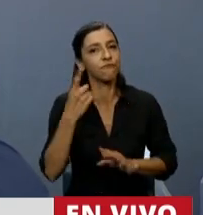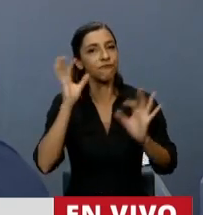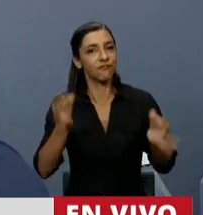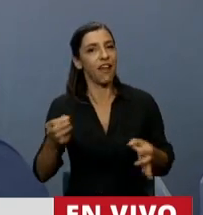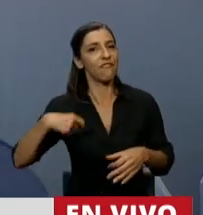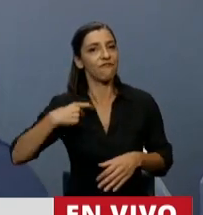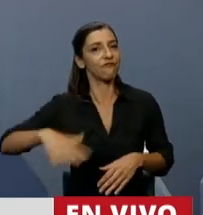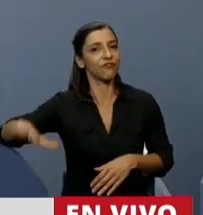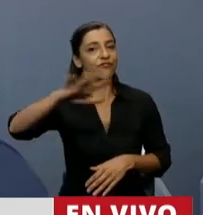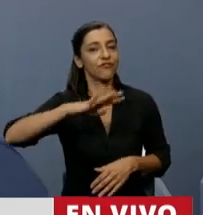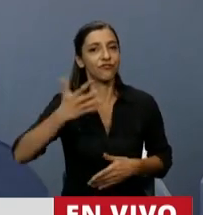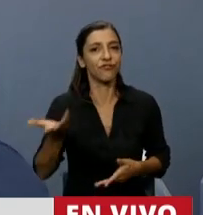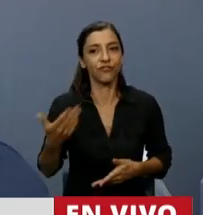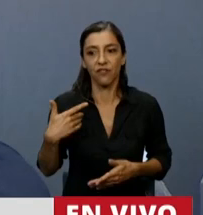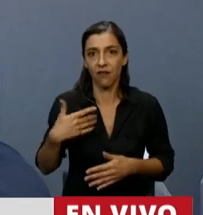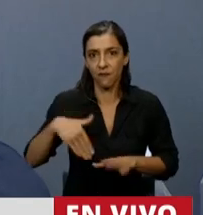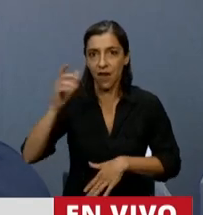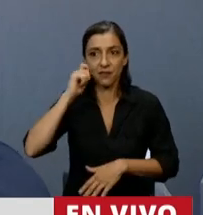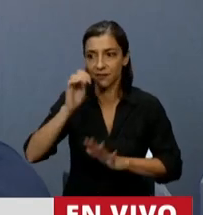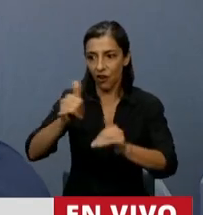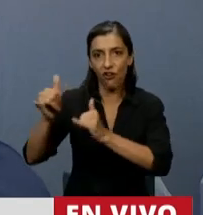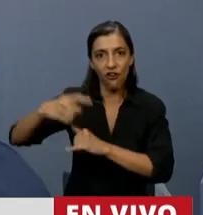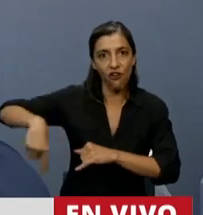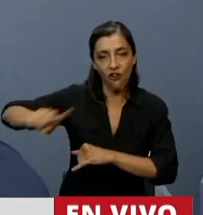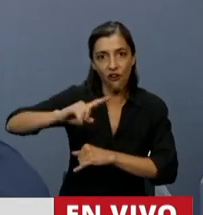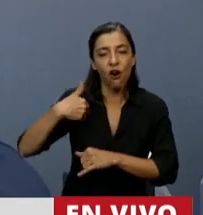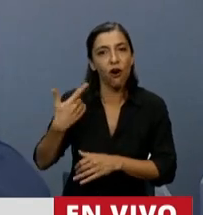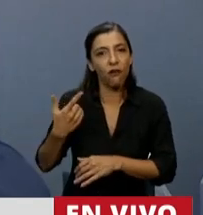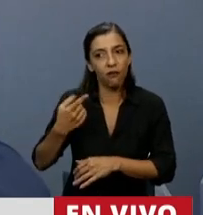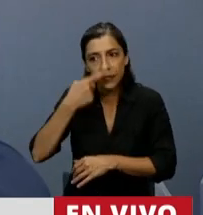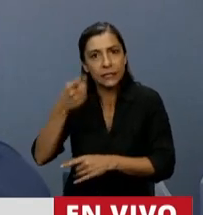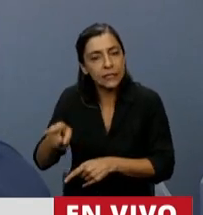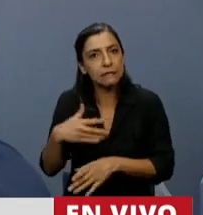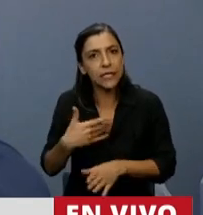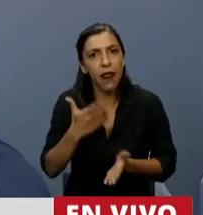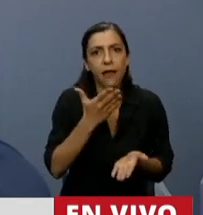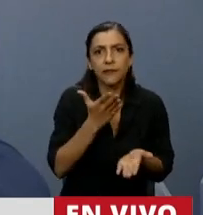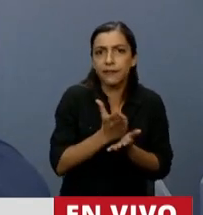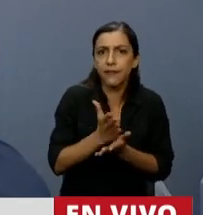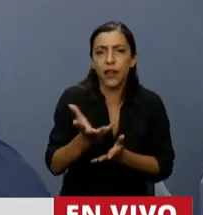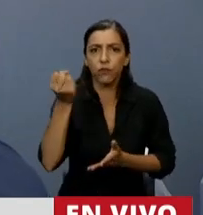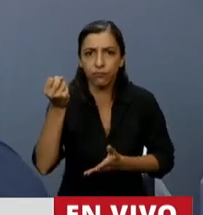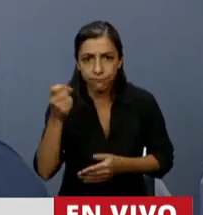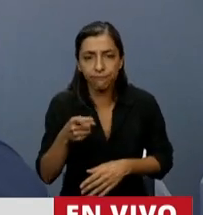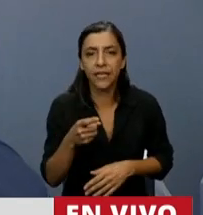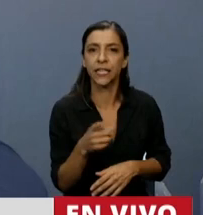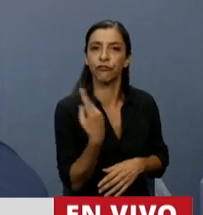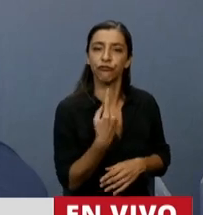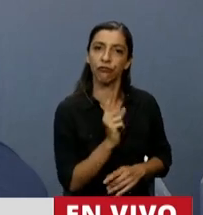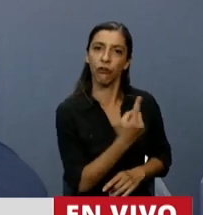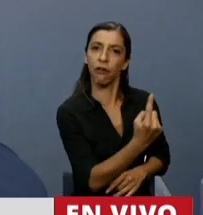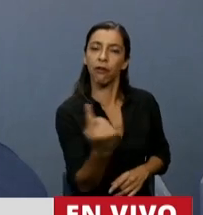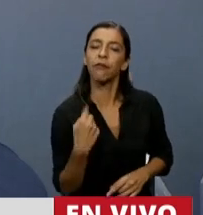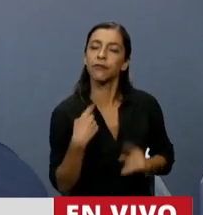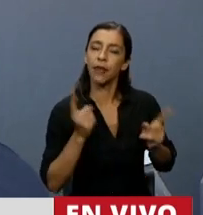social nos interpelan los jóvenes fundamentalmente, y desde lo individual y personal no podemos dejar de lado las vivencias